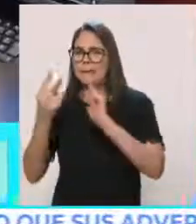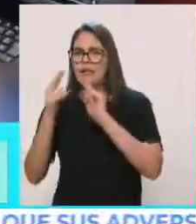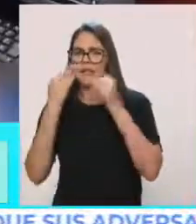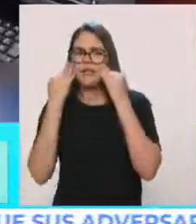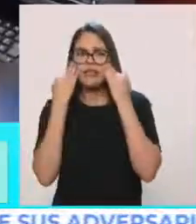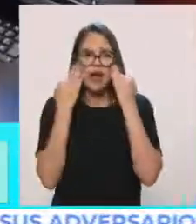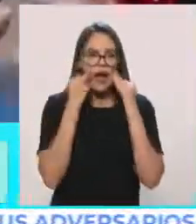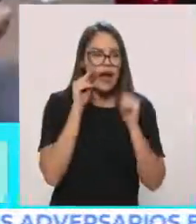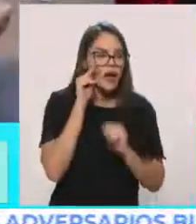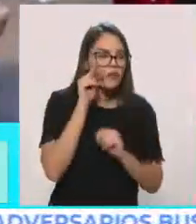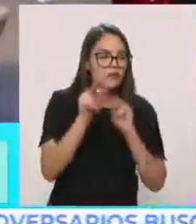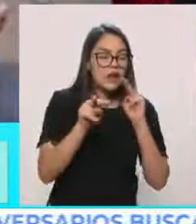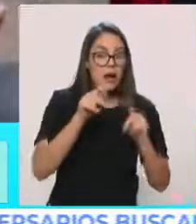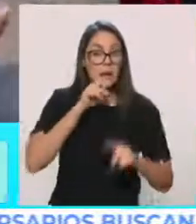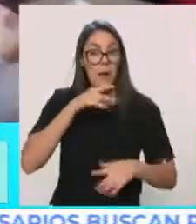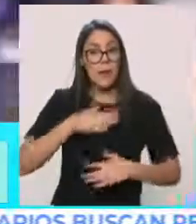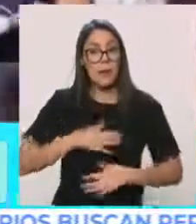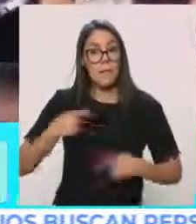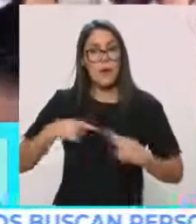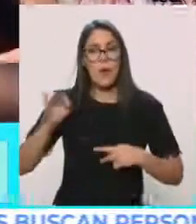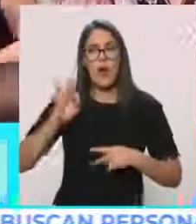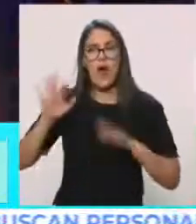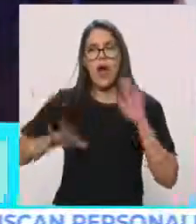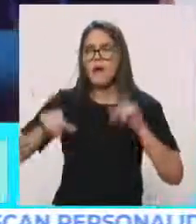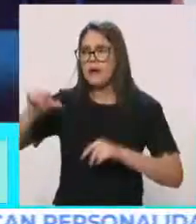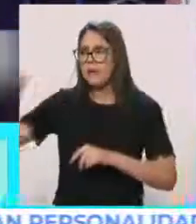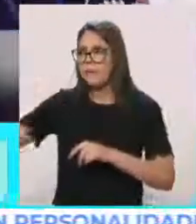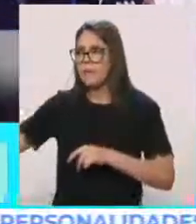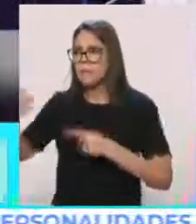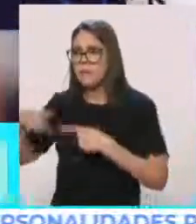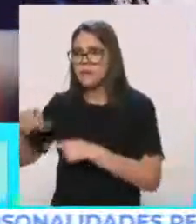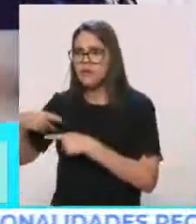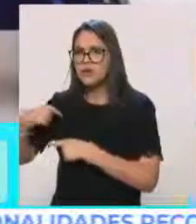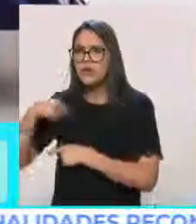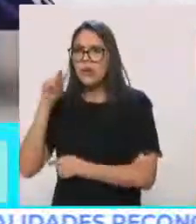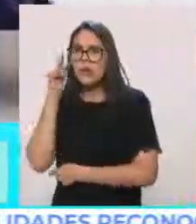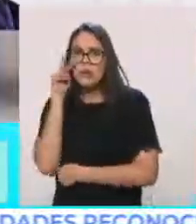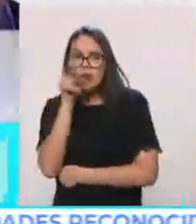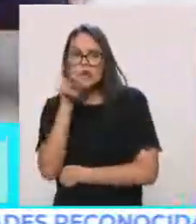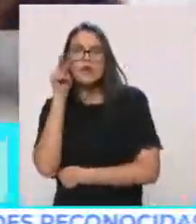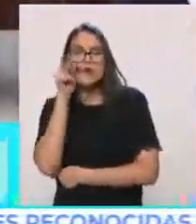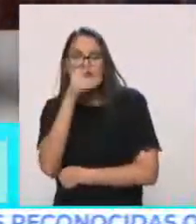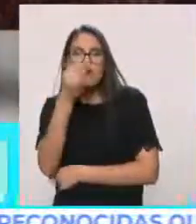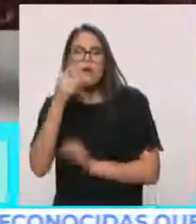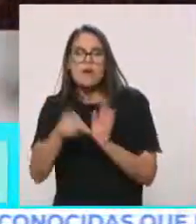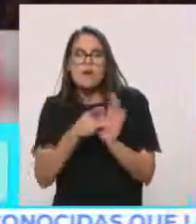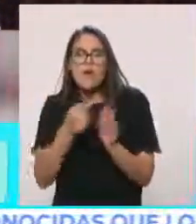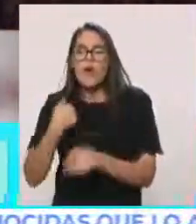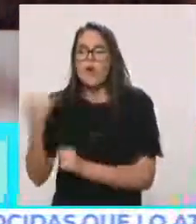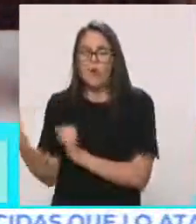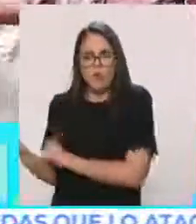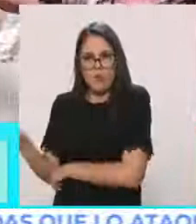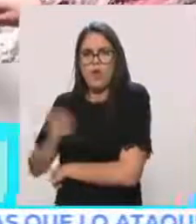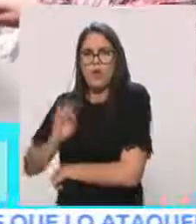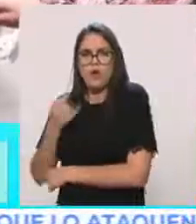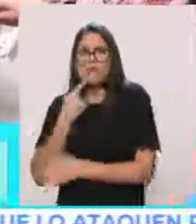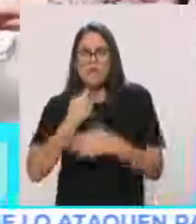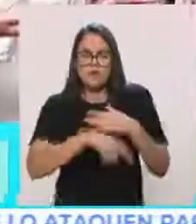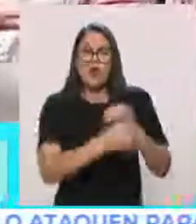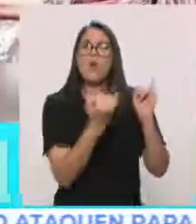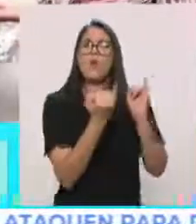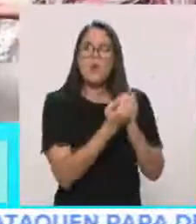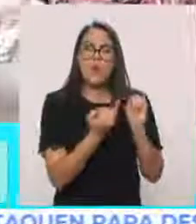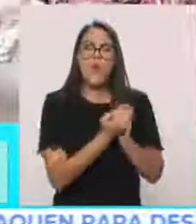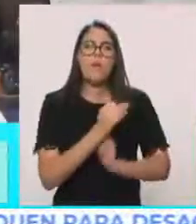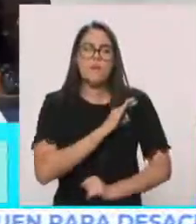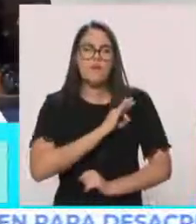no necesariamente por la víctima. Así ocurre en 1 de cada 5 casos de los que tenemos en las últimas 6 semanas. Salvador, ¿qué está pasando con las